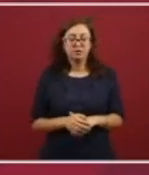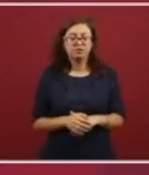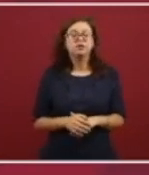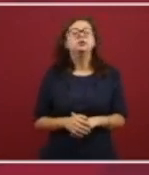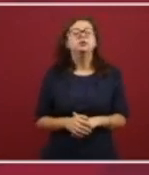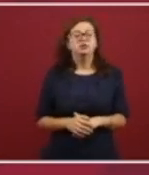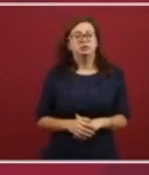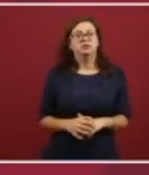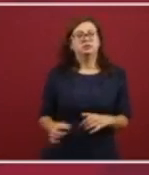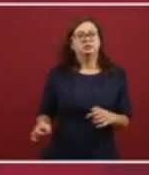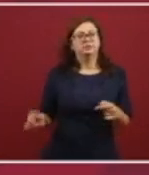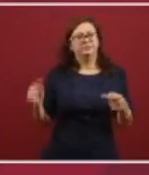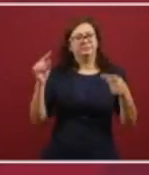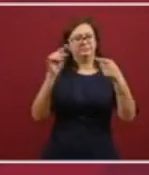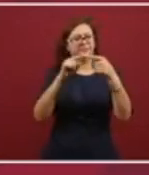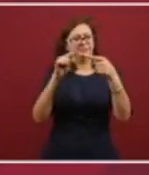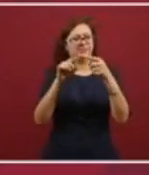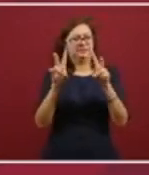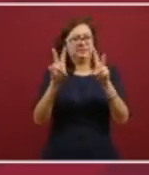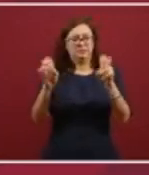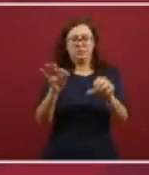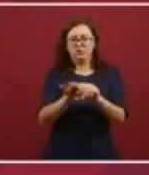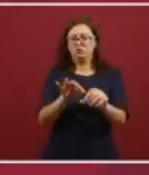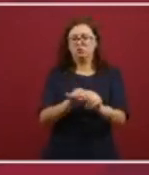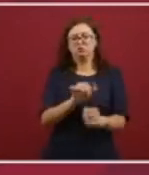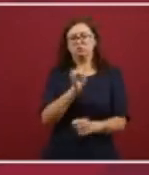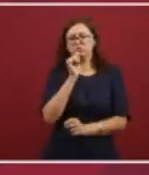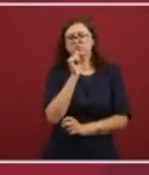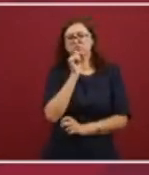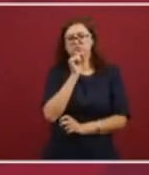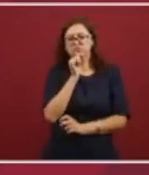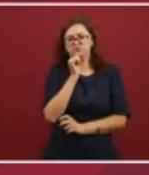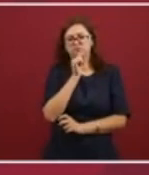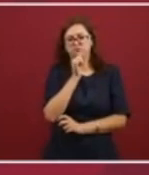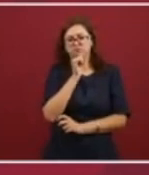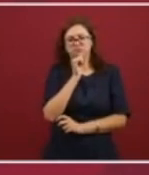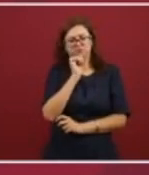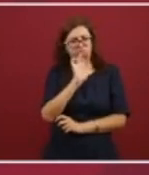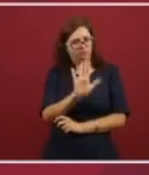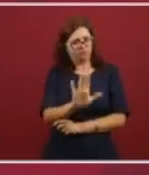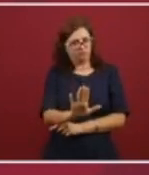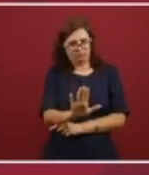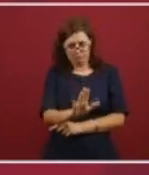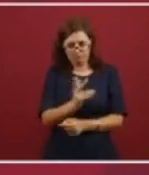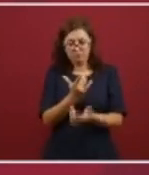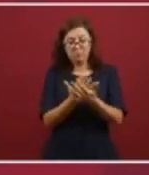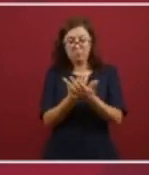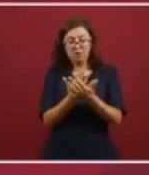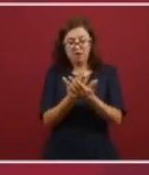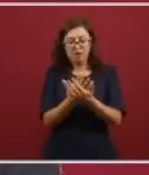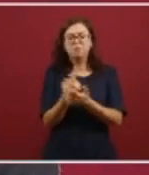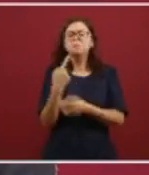dar ningún punto de vista, solo celebrar que